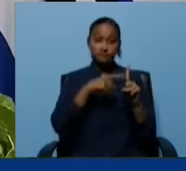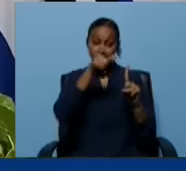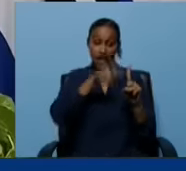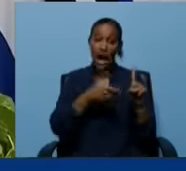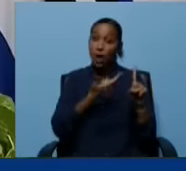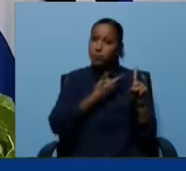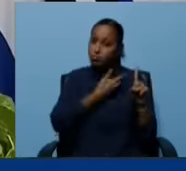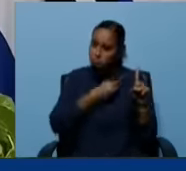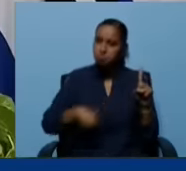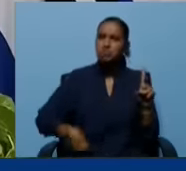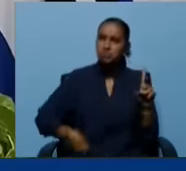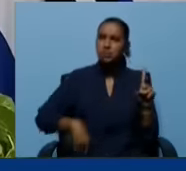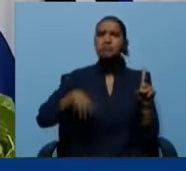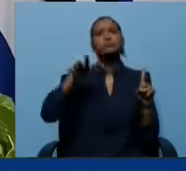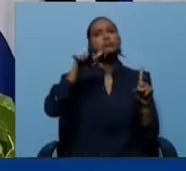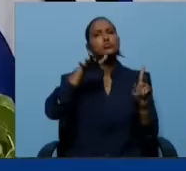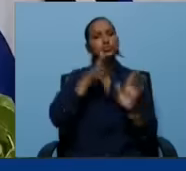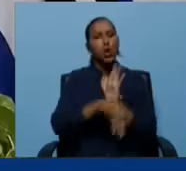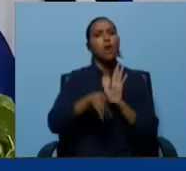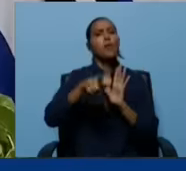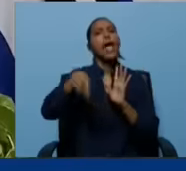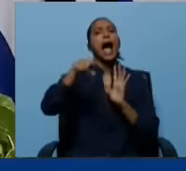entonces las tropas se retiraban